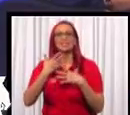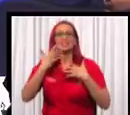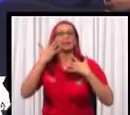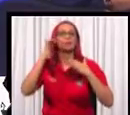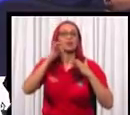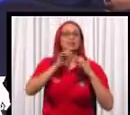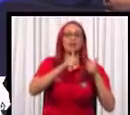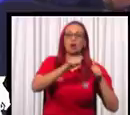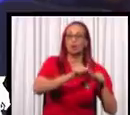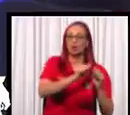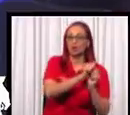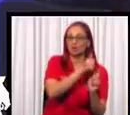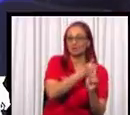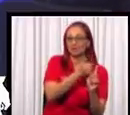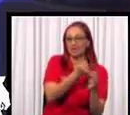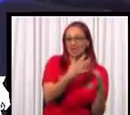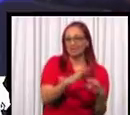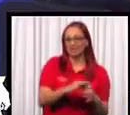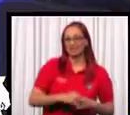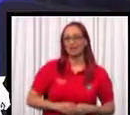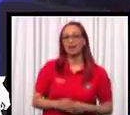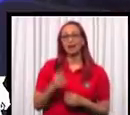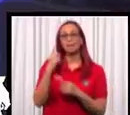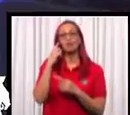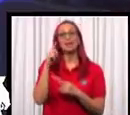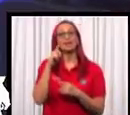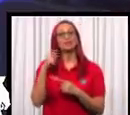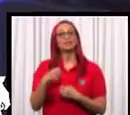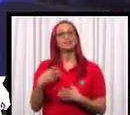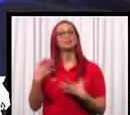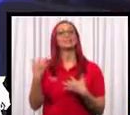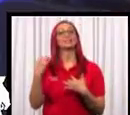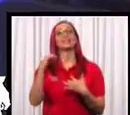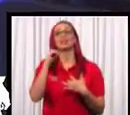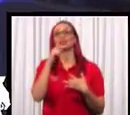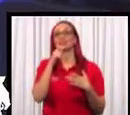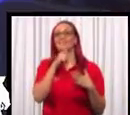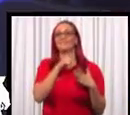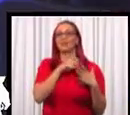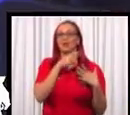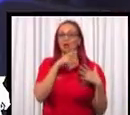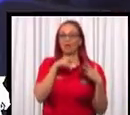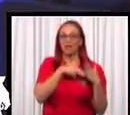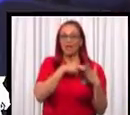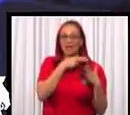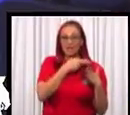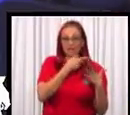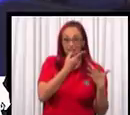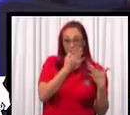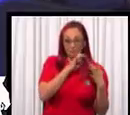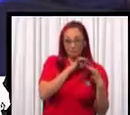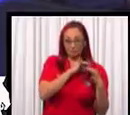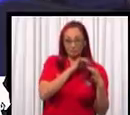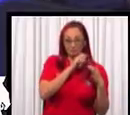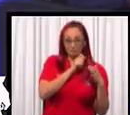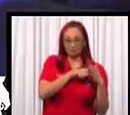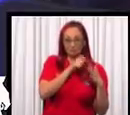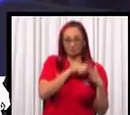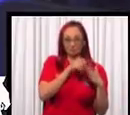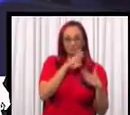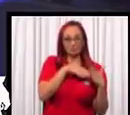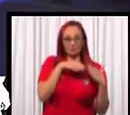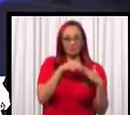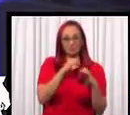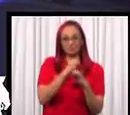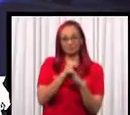con esta alianza? ¿Por qué ellos expresan que si no se firma un decreto, el cual ya fue firmado por algunas instituciones